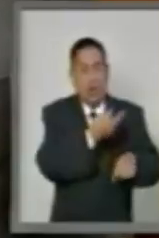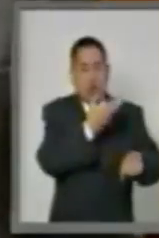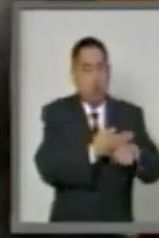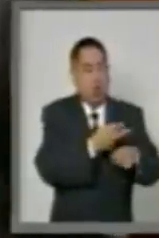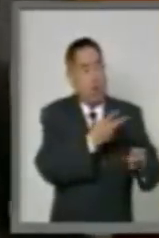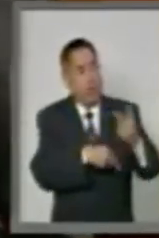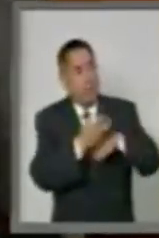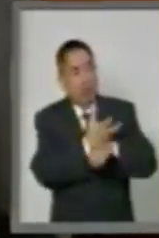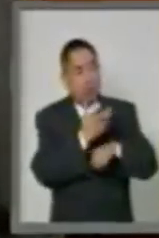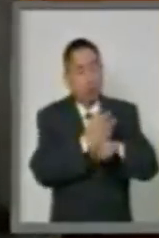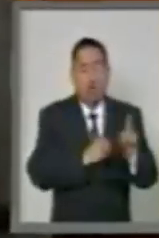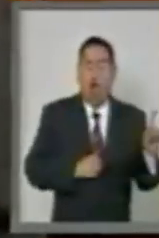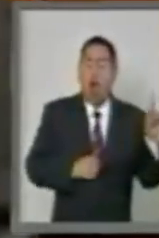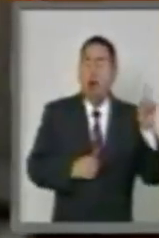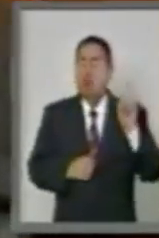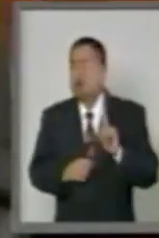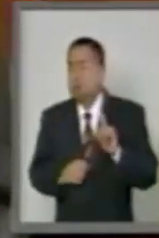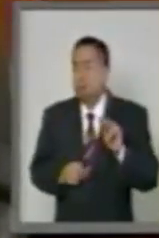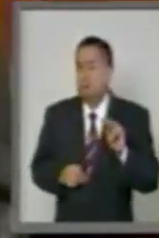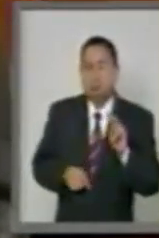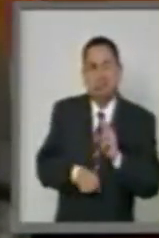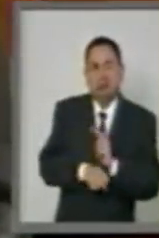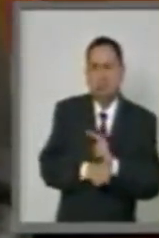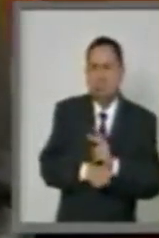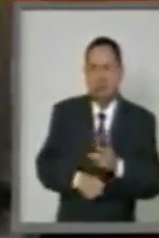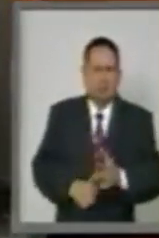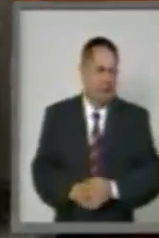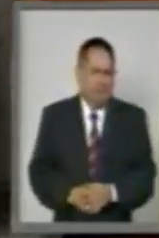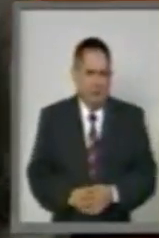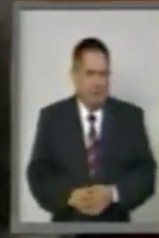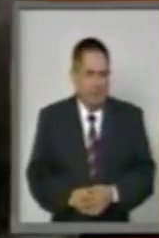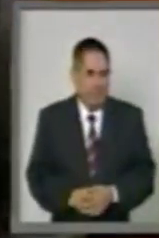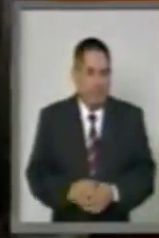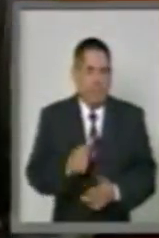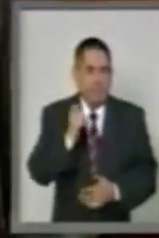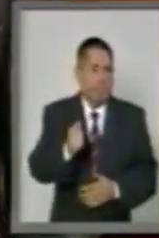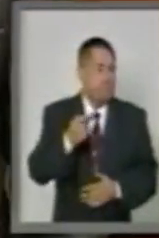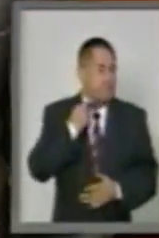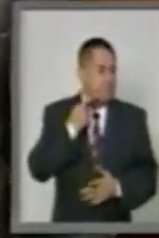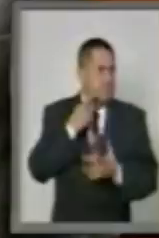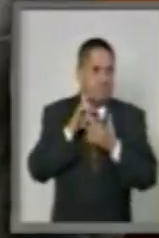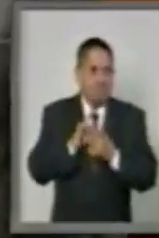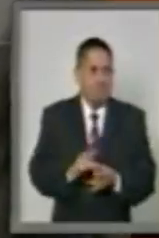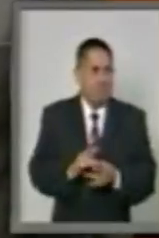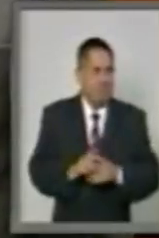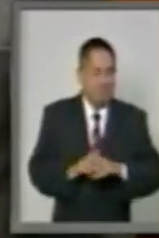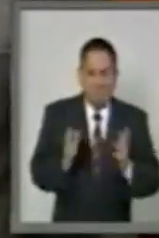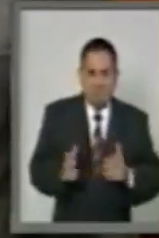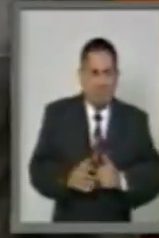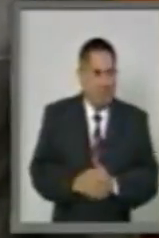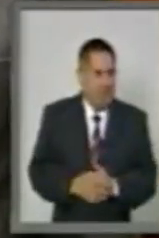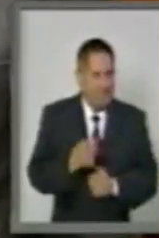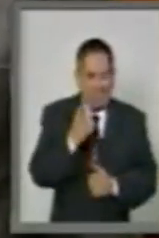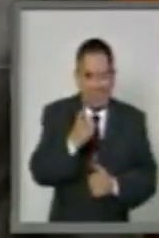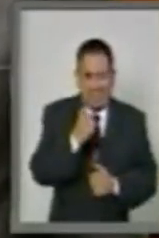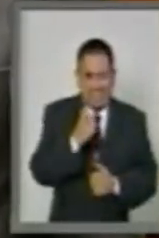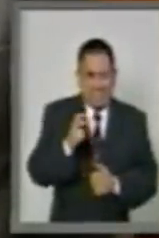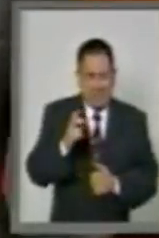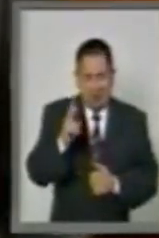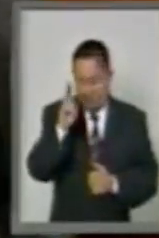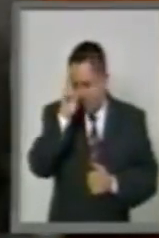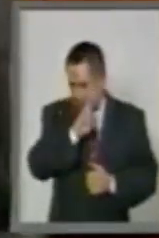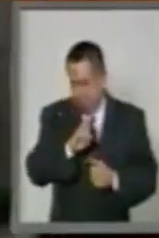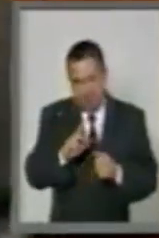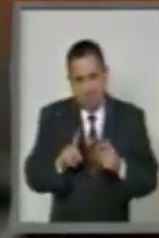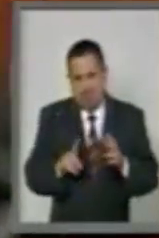los Estados Unidos. Es la política que ha hecho un profundo